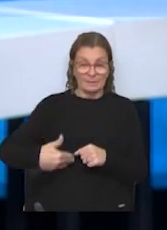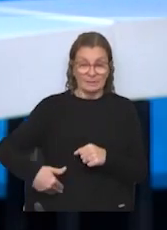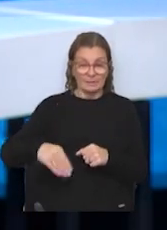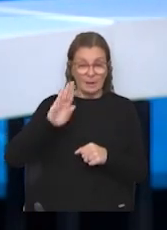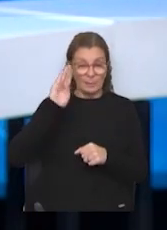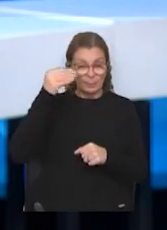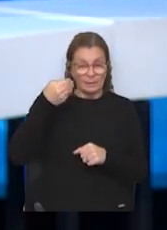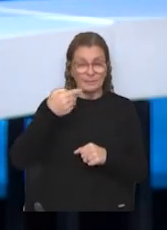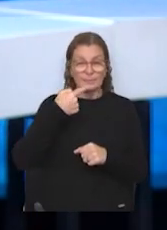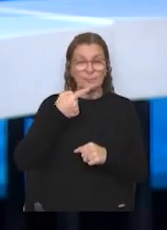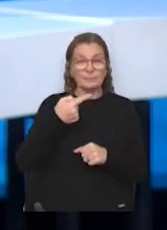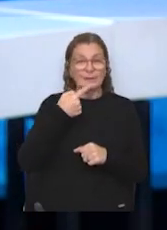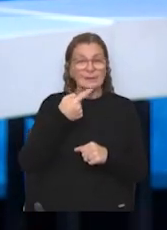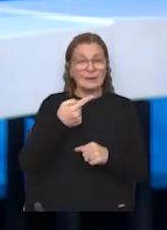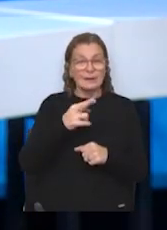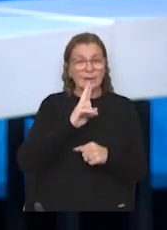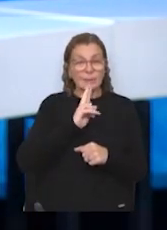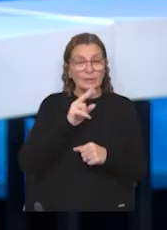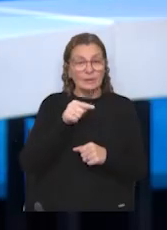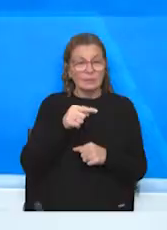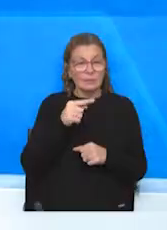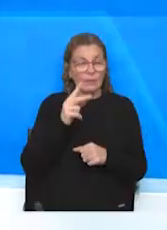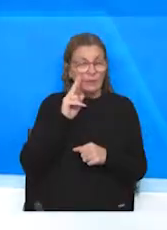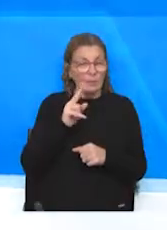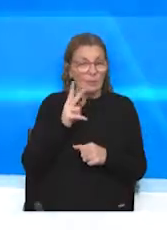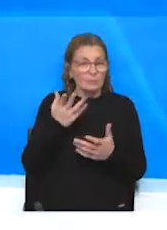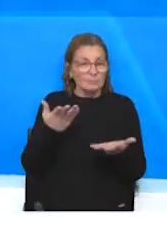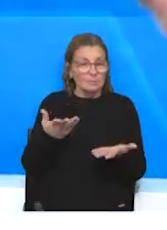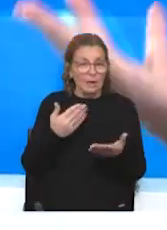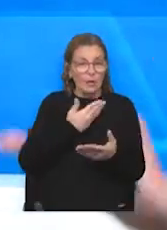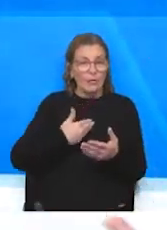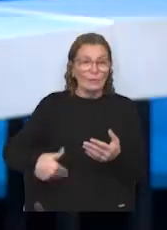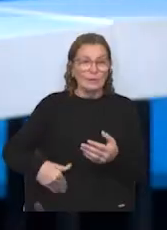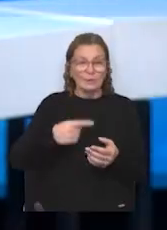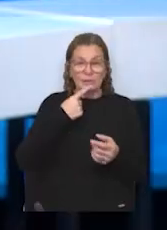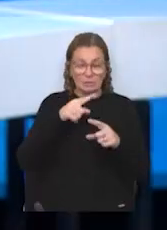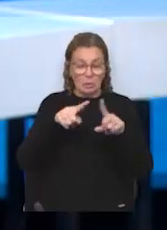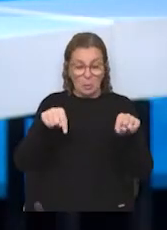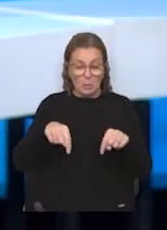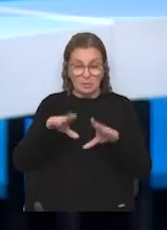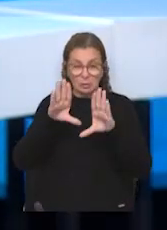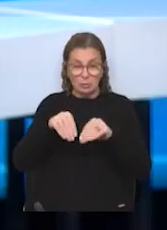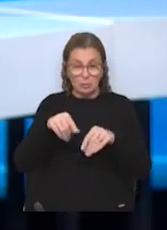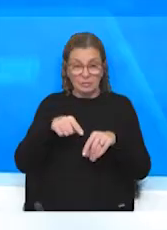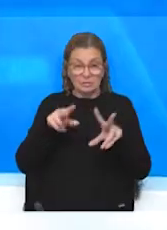toman Esteban esta respuesta a esto que mencionas recién lo que acabamos de escuchar el gobierno dice que tiene toda la documentación sobre este asunto